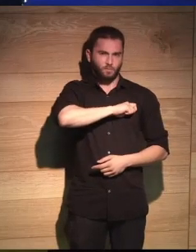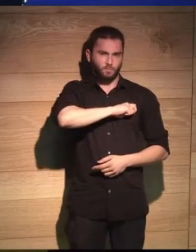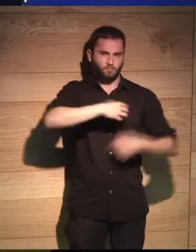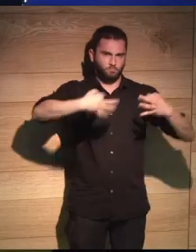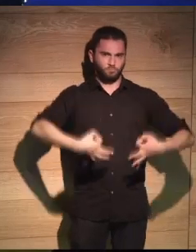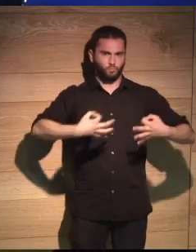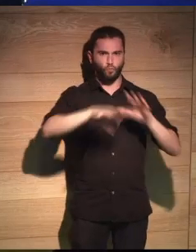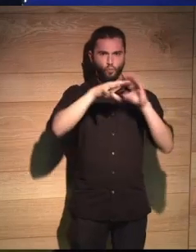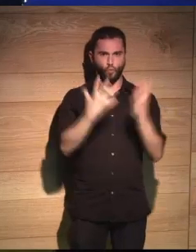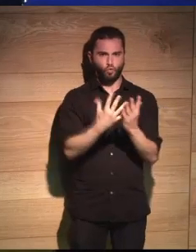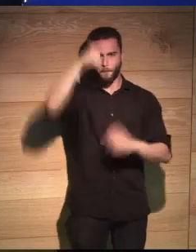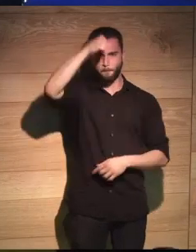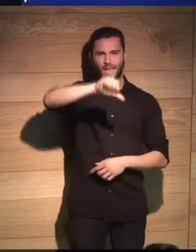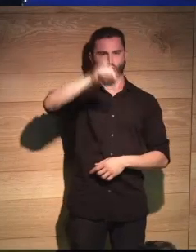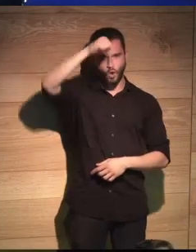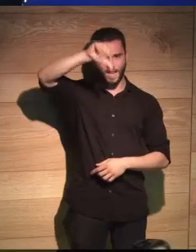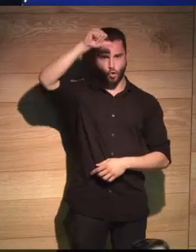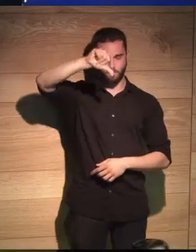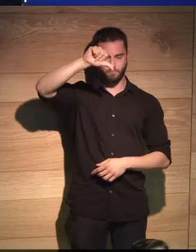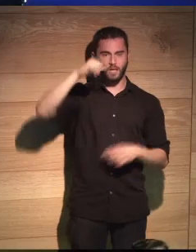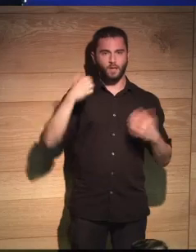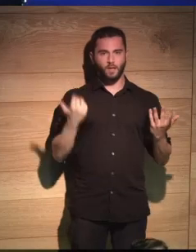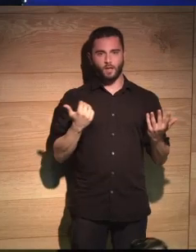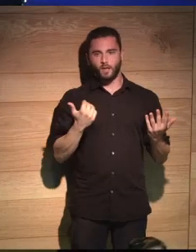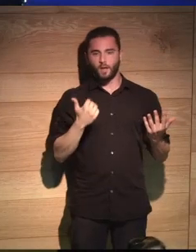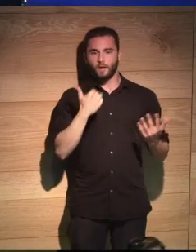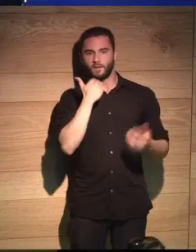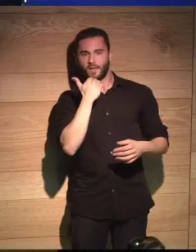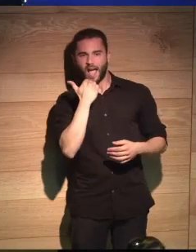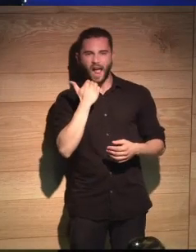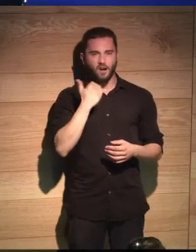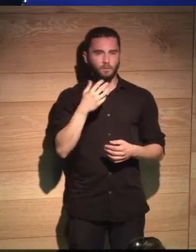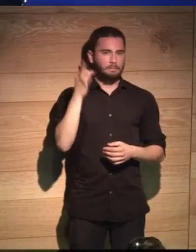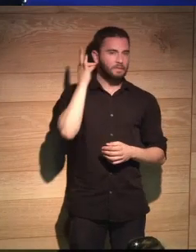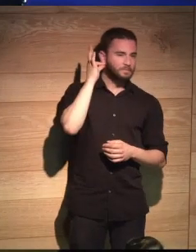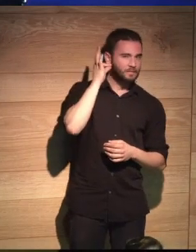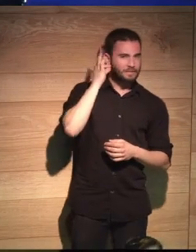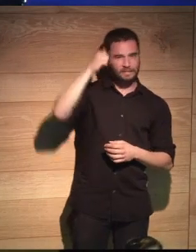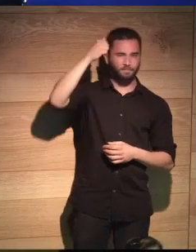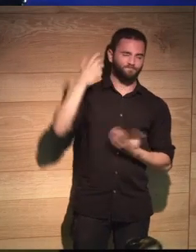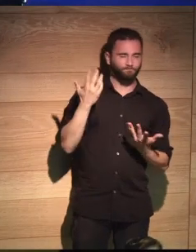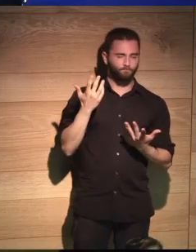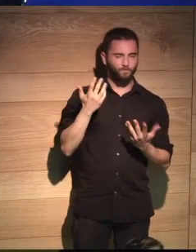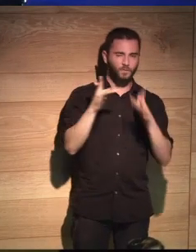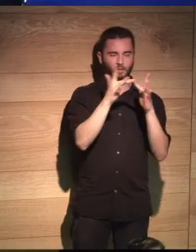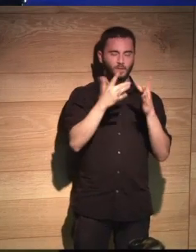un mundo absolutamente masculino, algo desabrido con las mujeres, machista, claro,